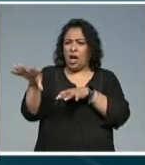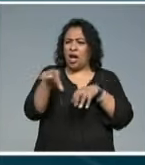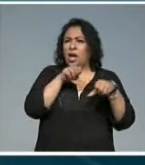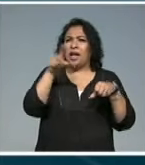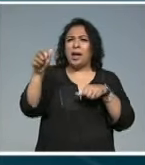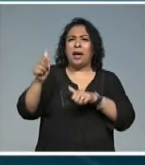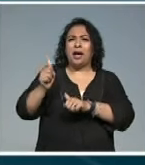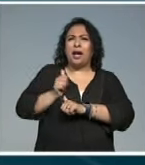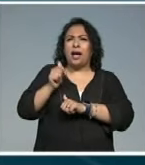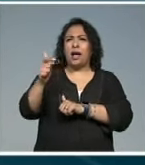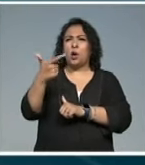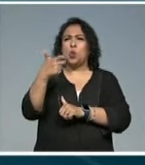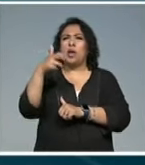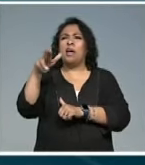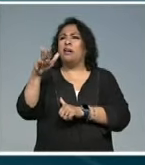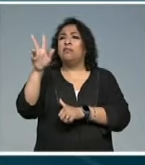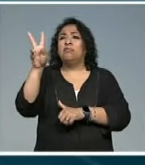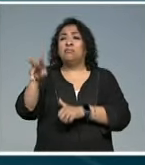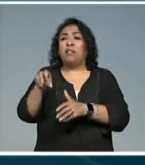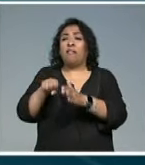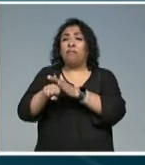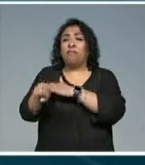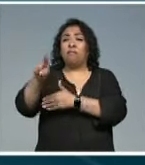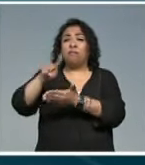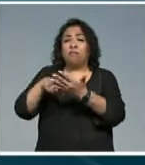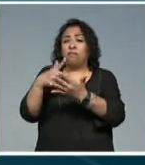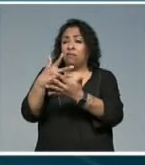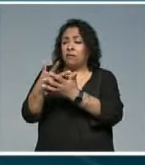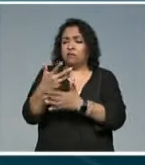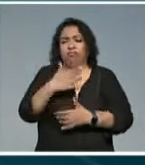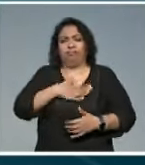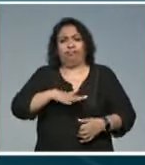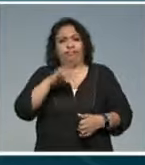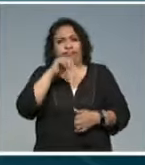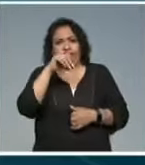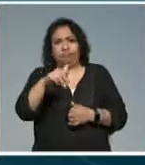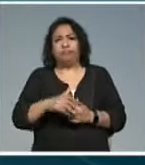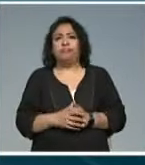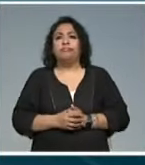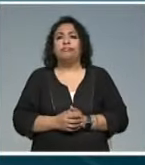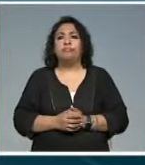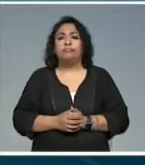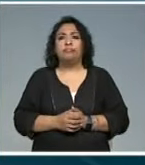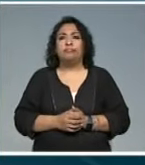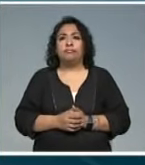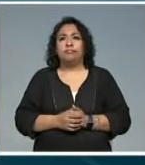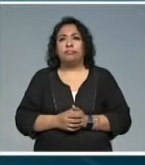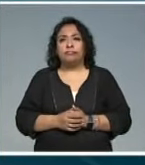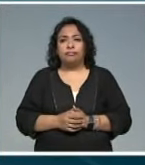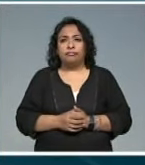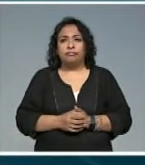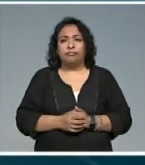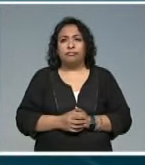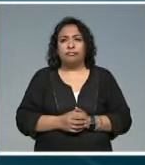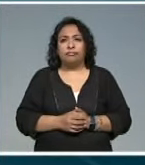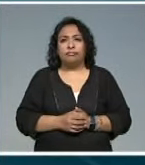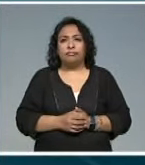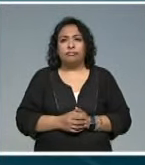de Guantánamo, donde fue injustamente encarcelado. La revolución debe ser